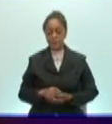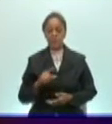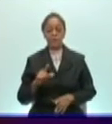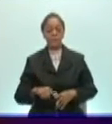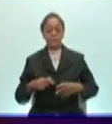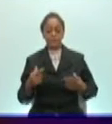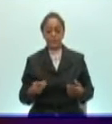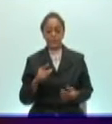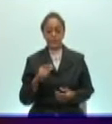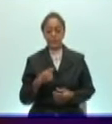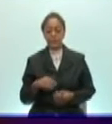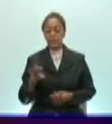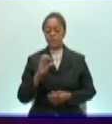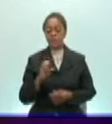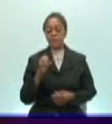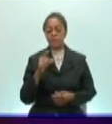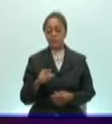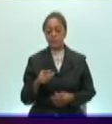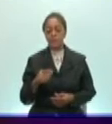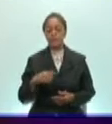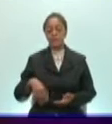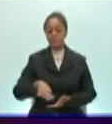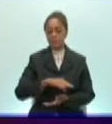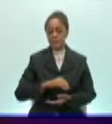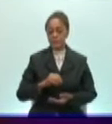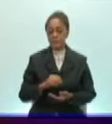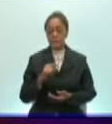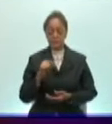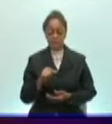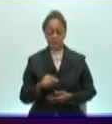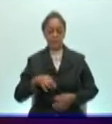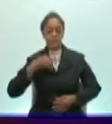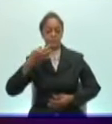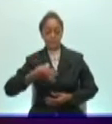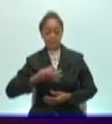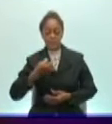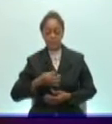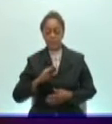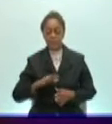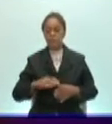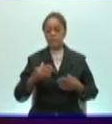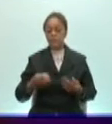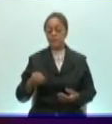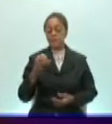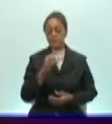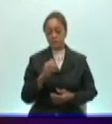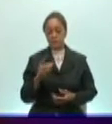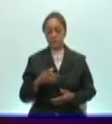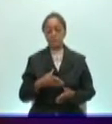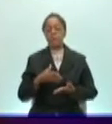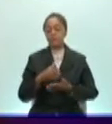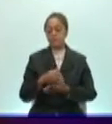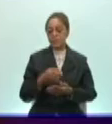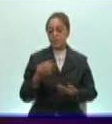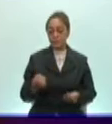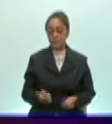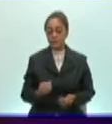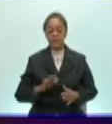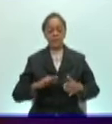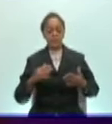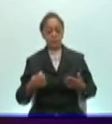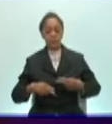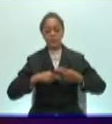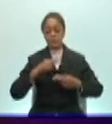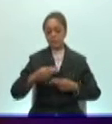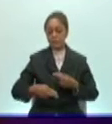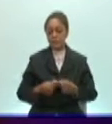entonces yo le oriente un diagnóstico y sobre la base del diagnóstico yo le explicaría cuál es el objetivo, qué líneas vamos a seguir, cómo lo van a